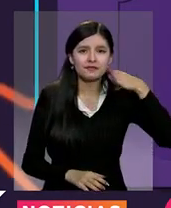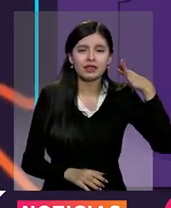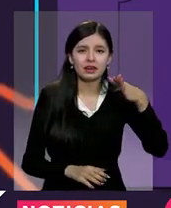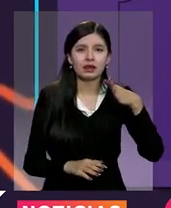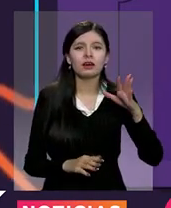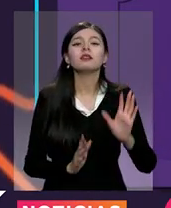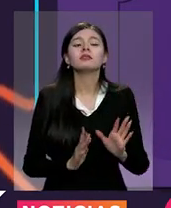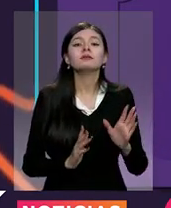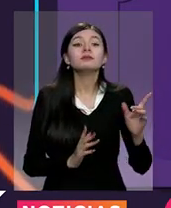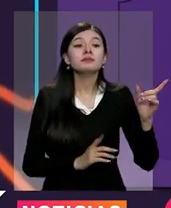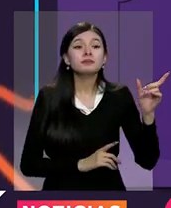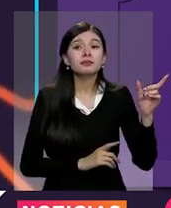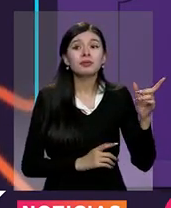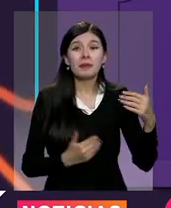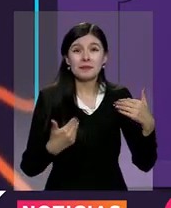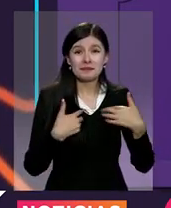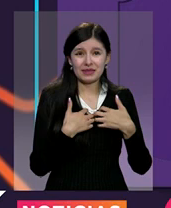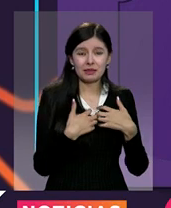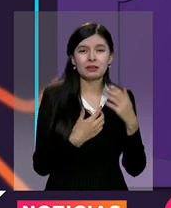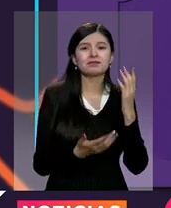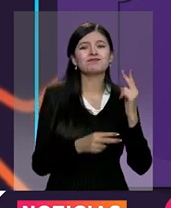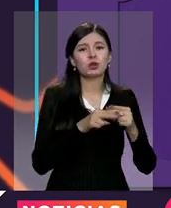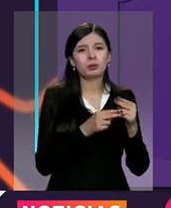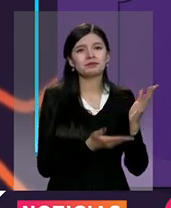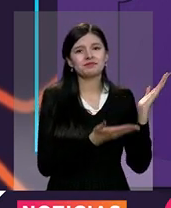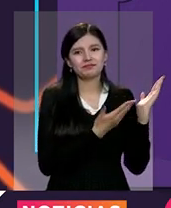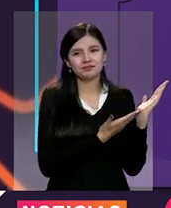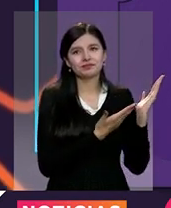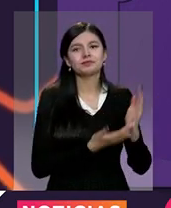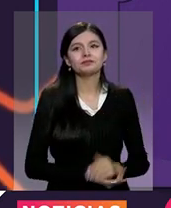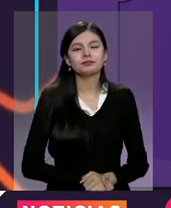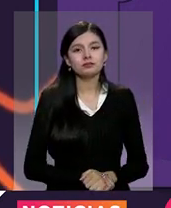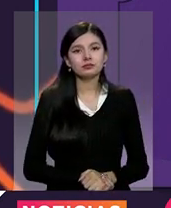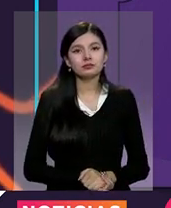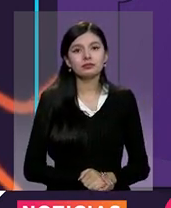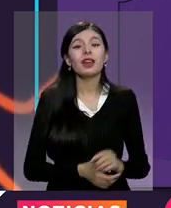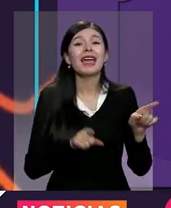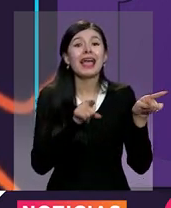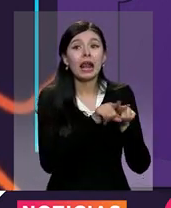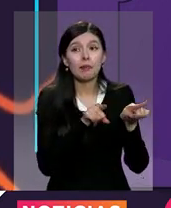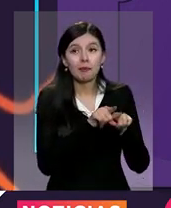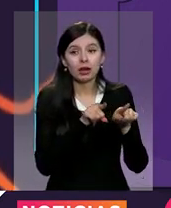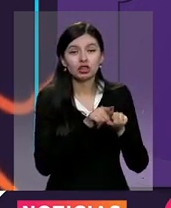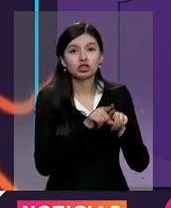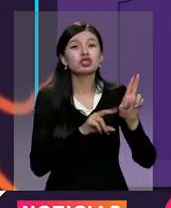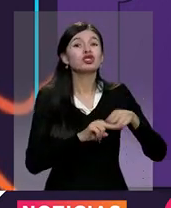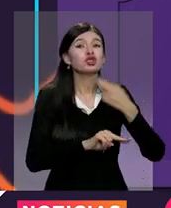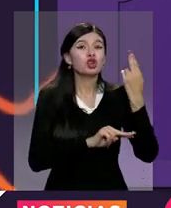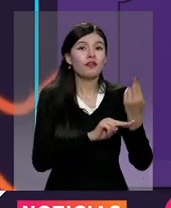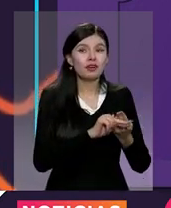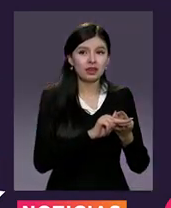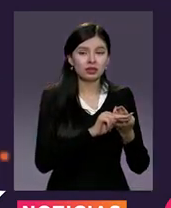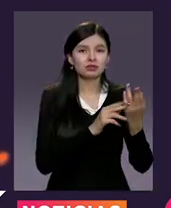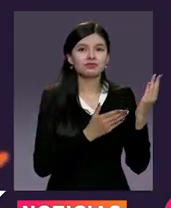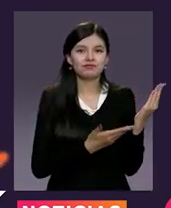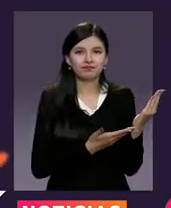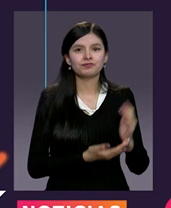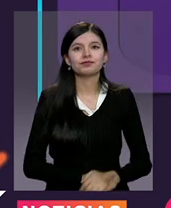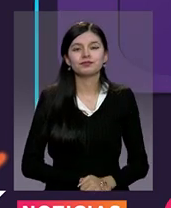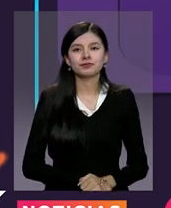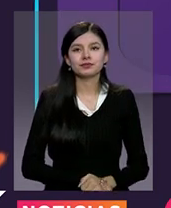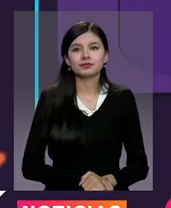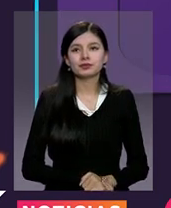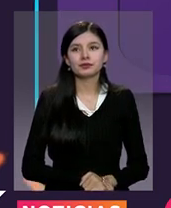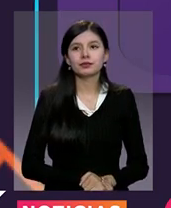fueron identificadas como Juan y Raúl Garcés Garcés, quienes eran hermanos, y sus sobrinos Joaquín y Ángel Garcés Garcés. Al sitio